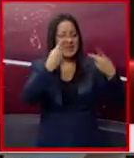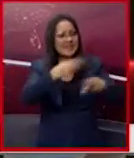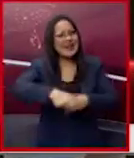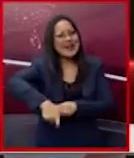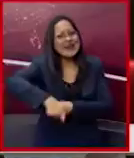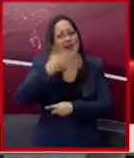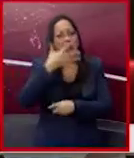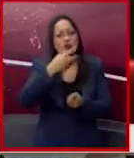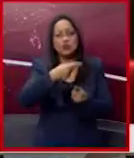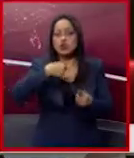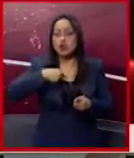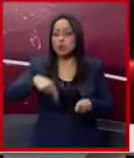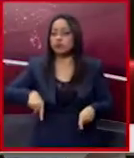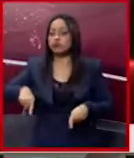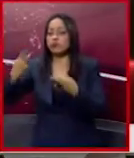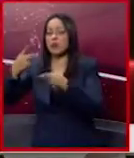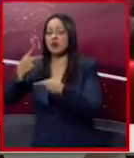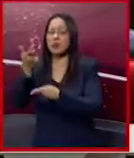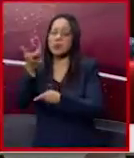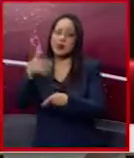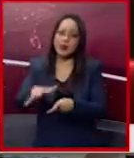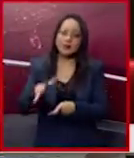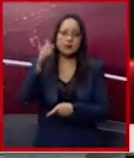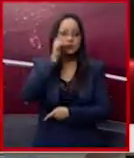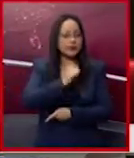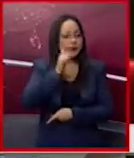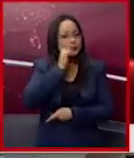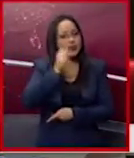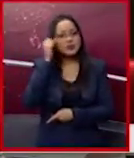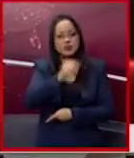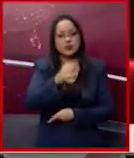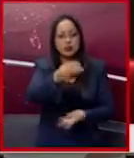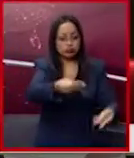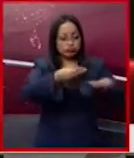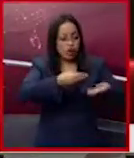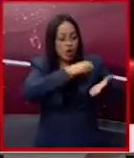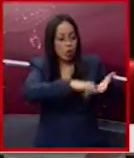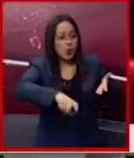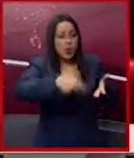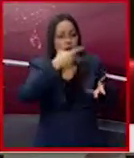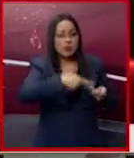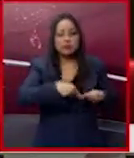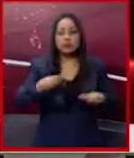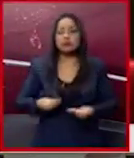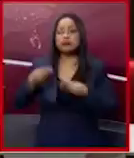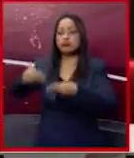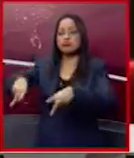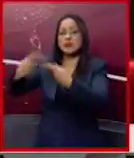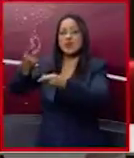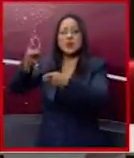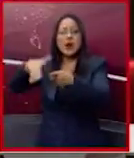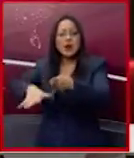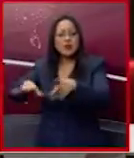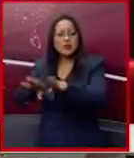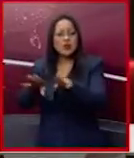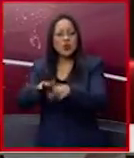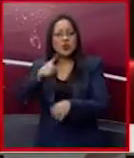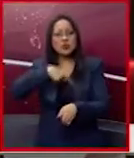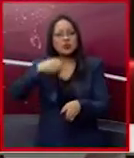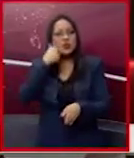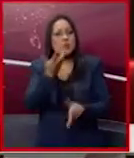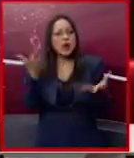y vendemos la cosecha barata, siempre. Y siempre todos decimos, vamos a hacer todo lo posible por